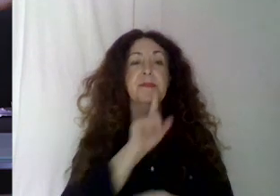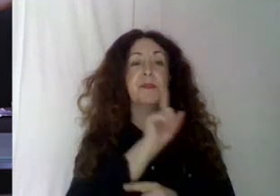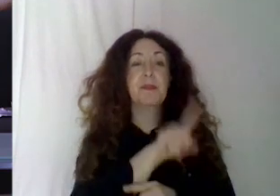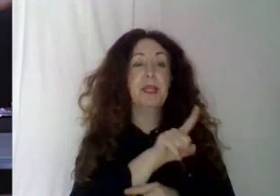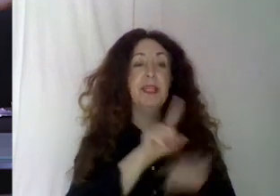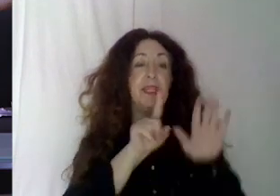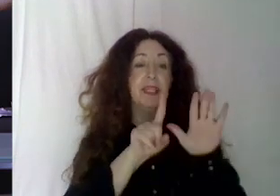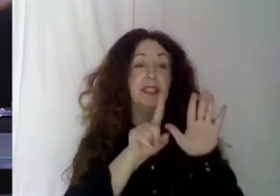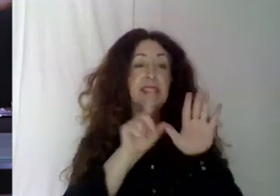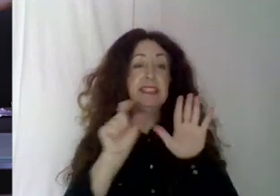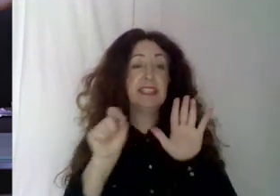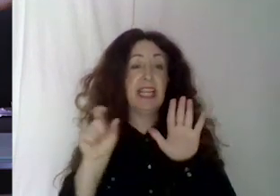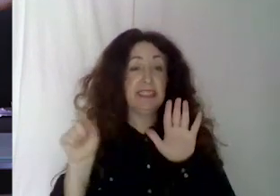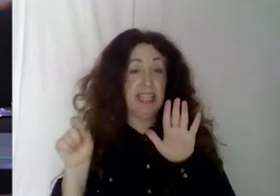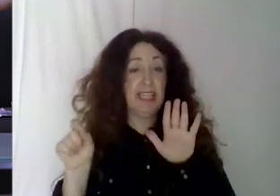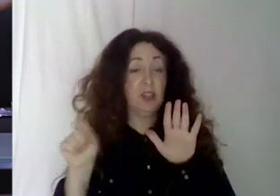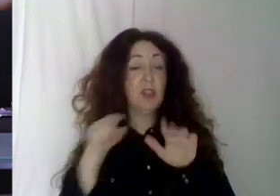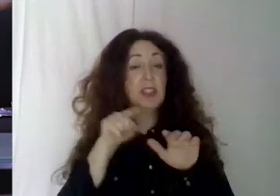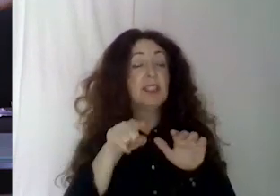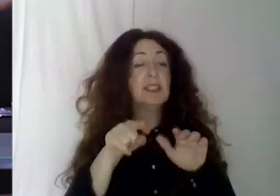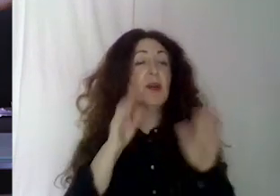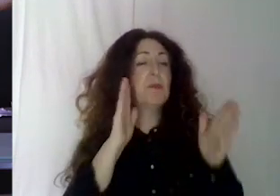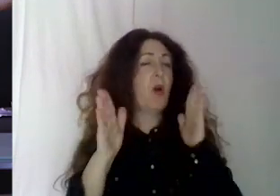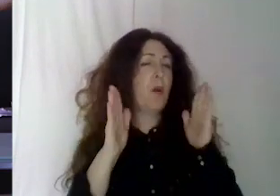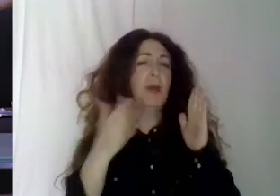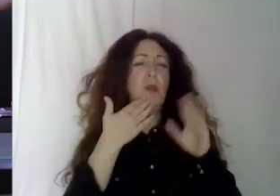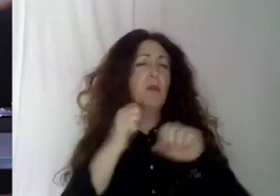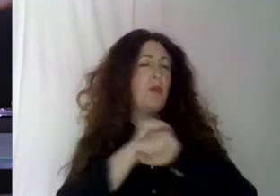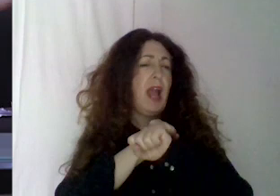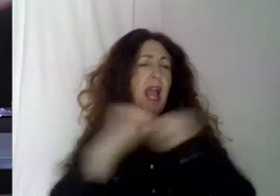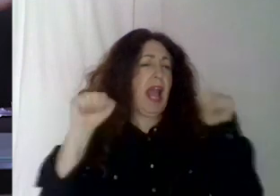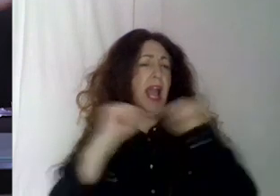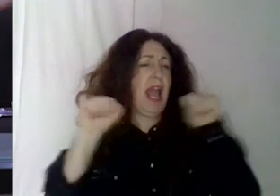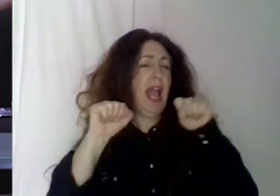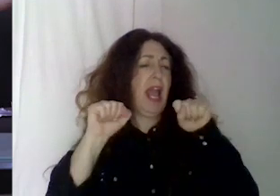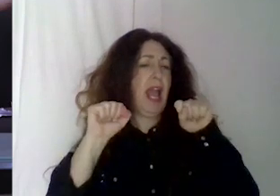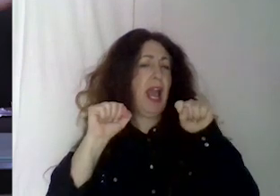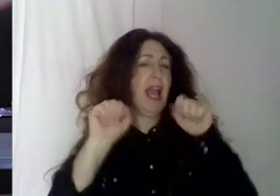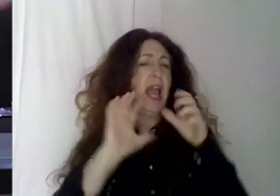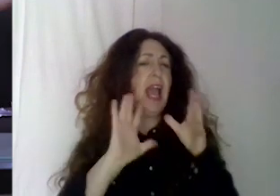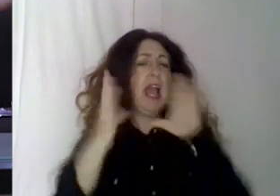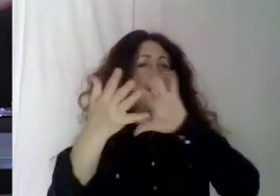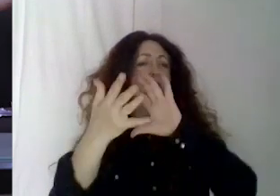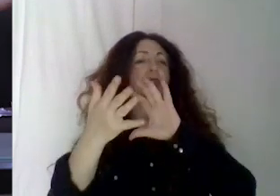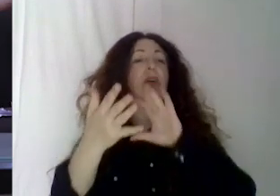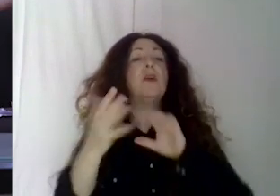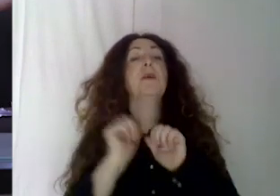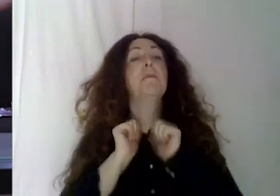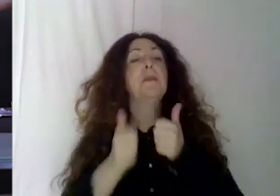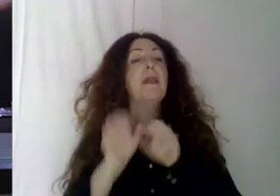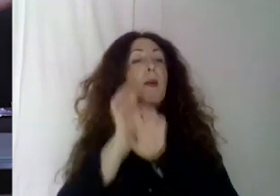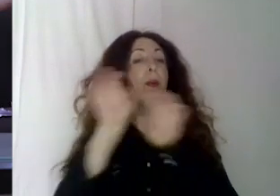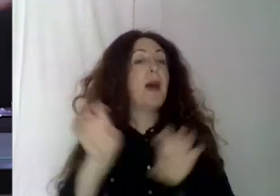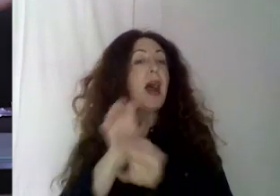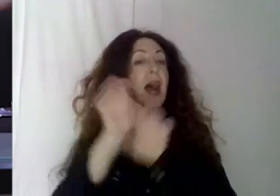tenemos que agradecer. Yo a la Iglesia no le agradezco muchas cosas, pero esa apuesta por las imágenes me parece que es lo que estamos llamando